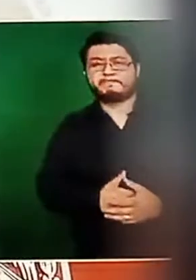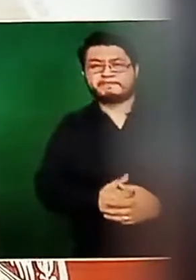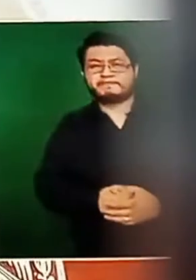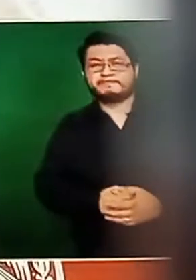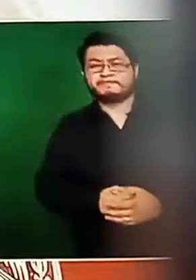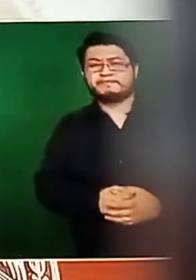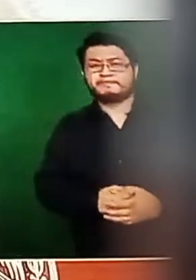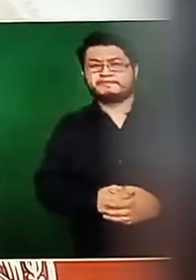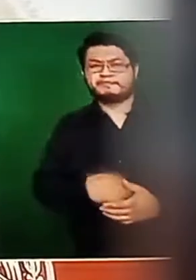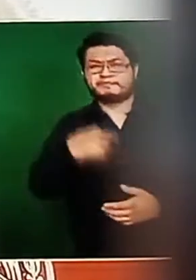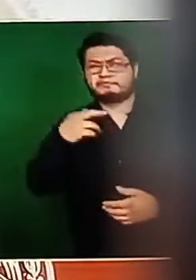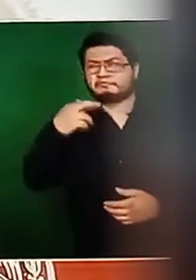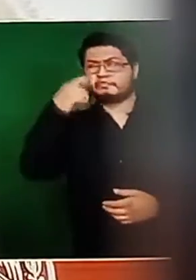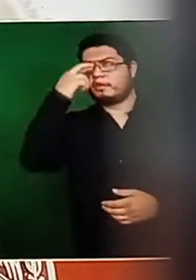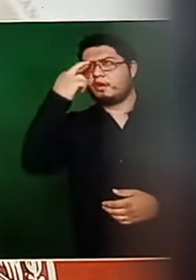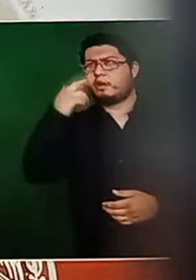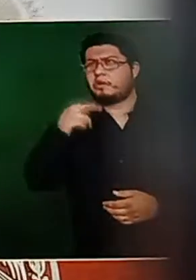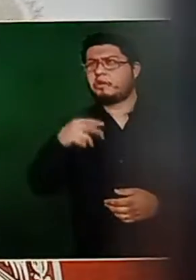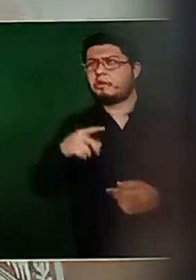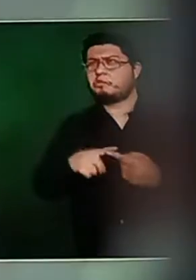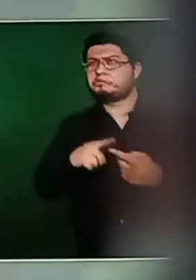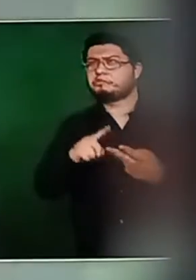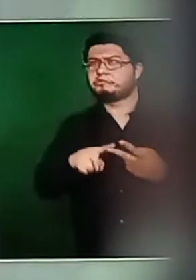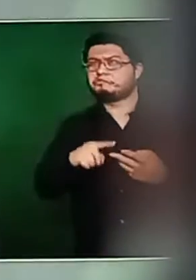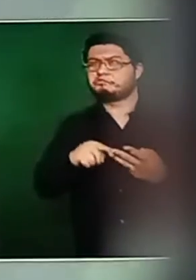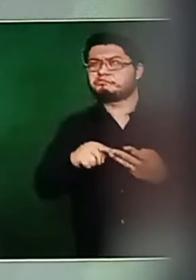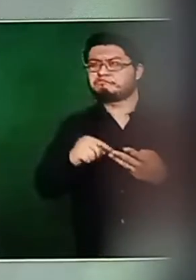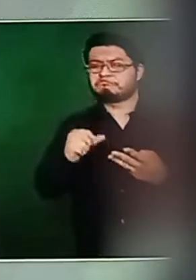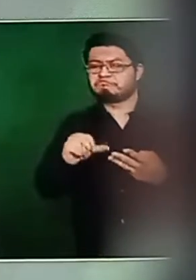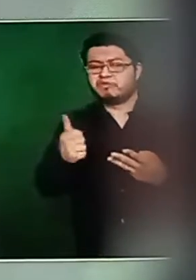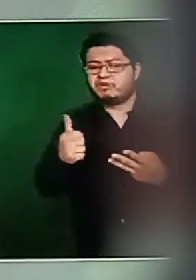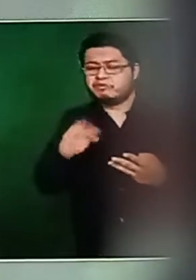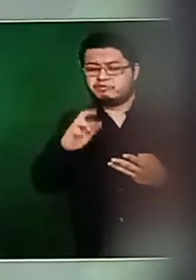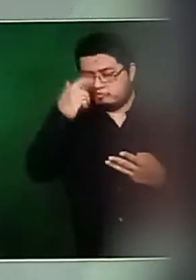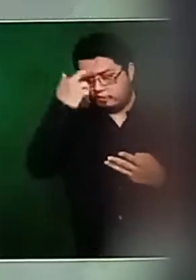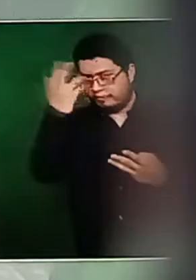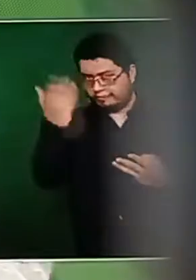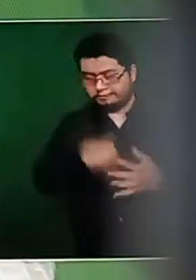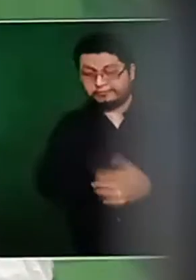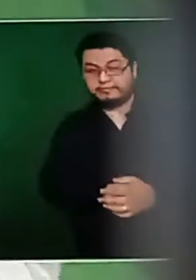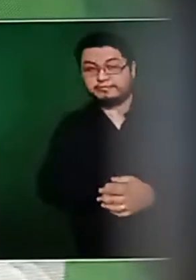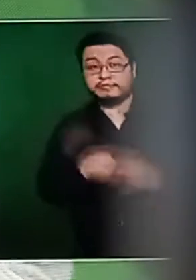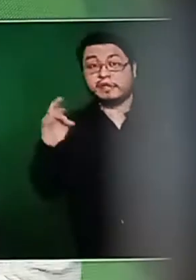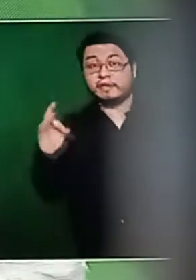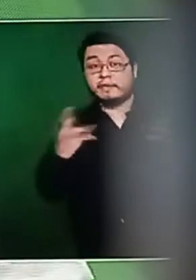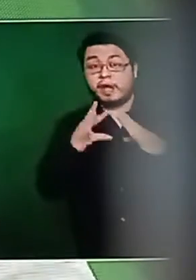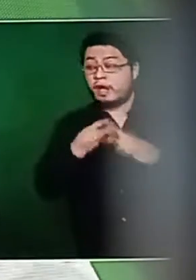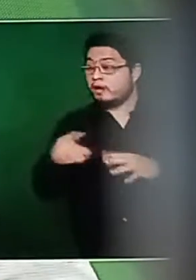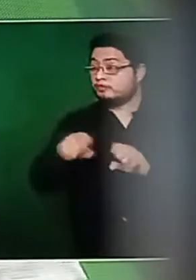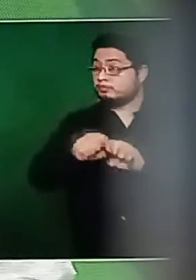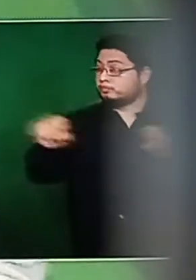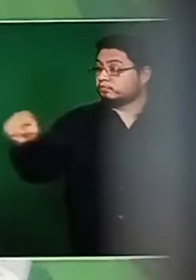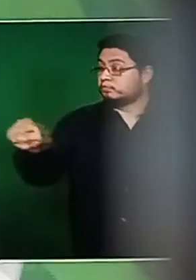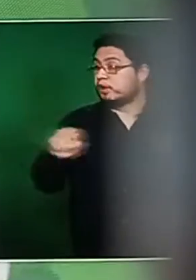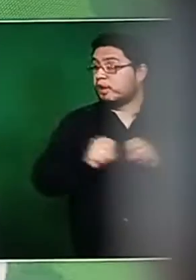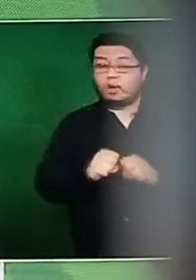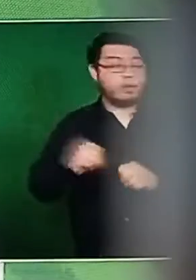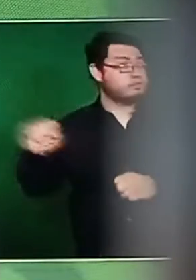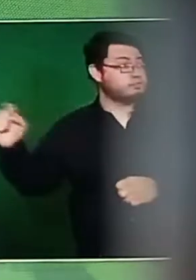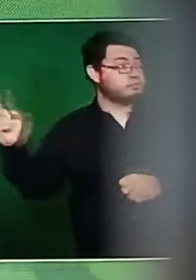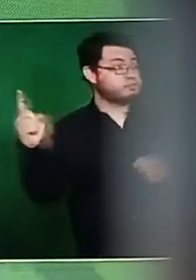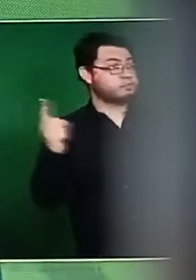Y no recuerdo quién más. Y de repente llegan al salón